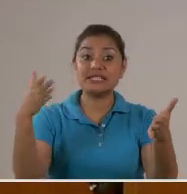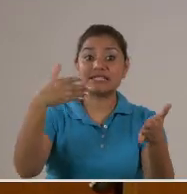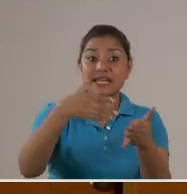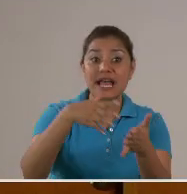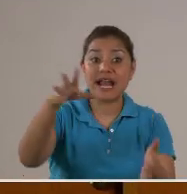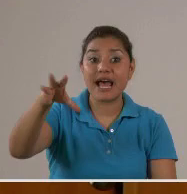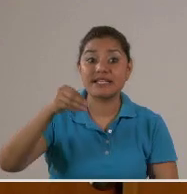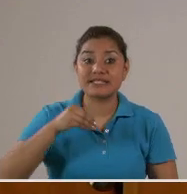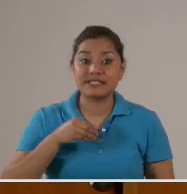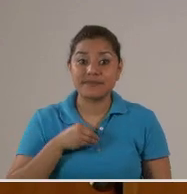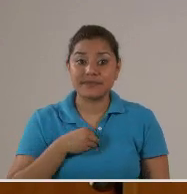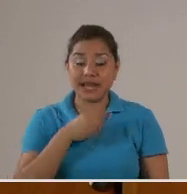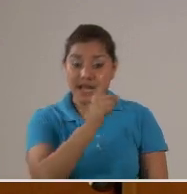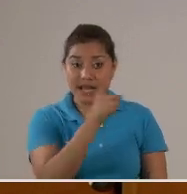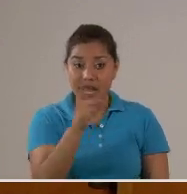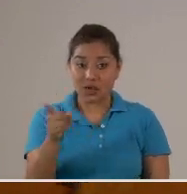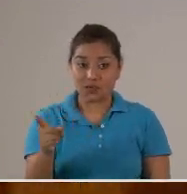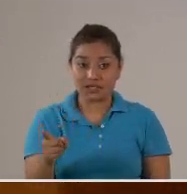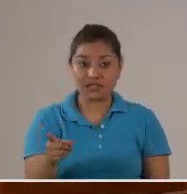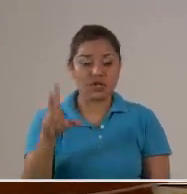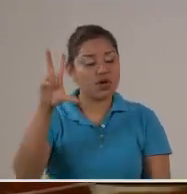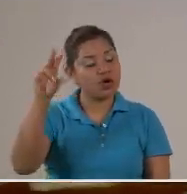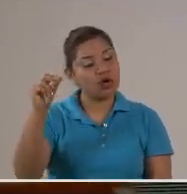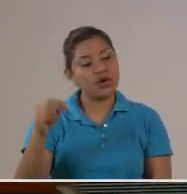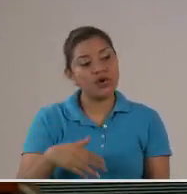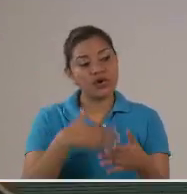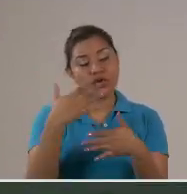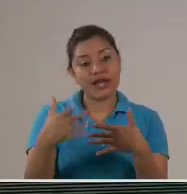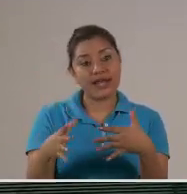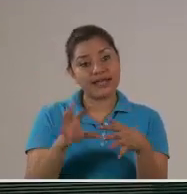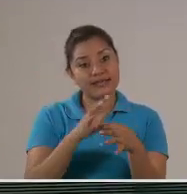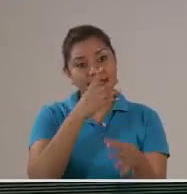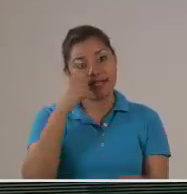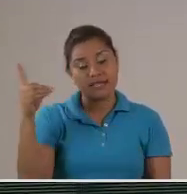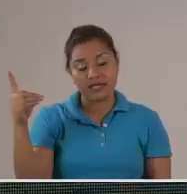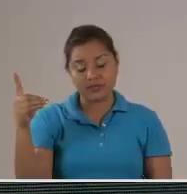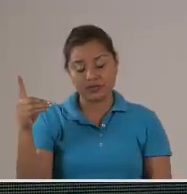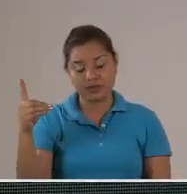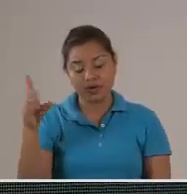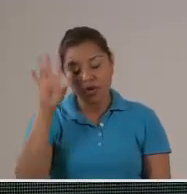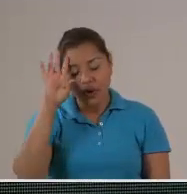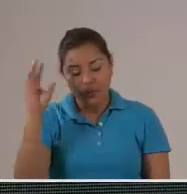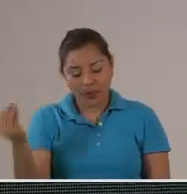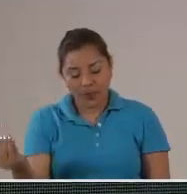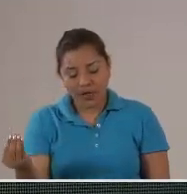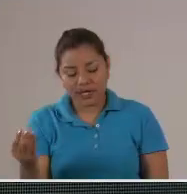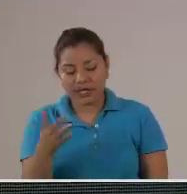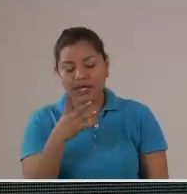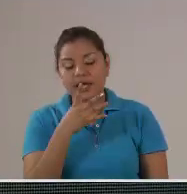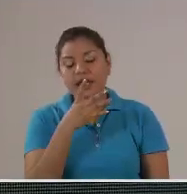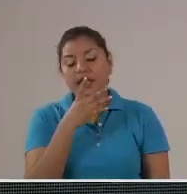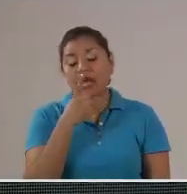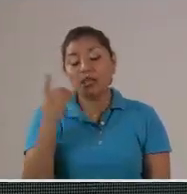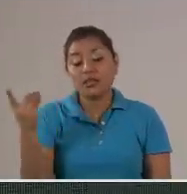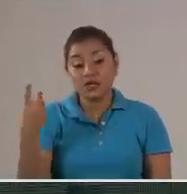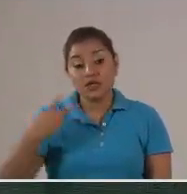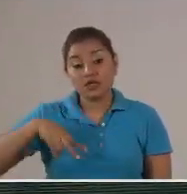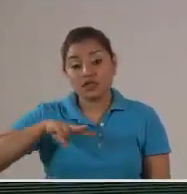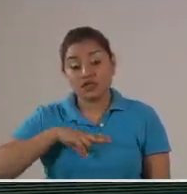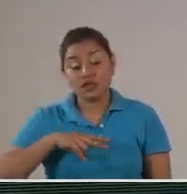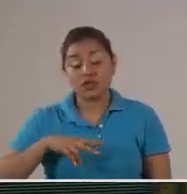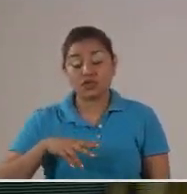acusación no delante de Dios porque Dios no acusa sino que redarguye Y